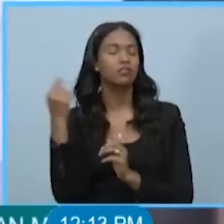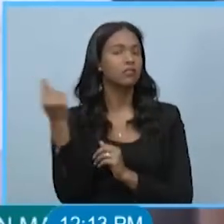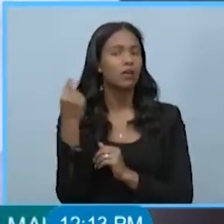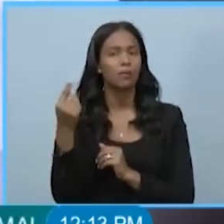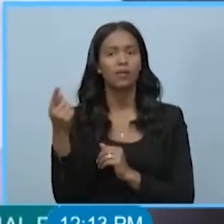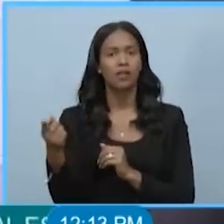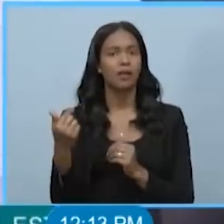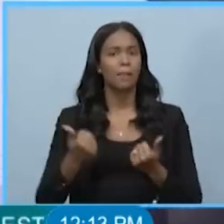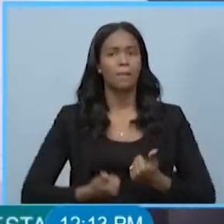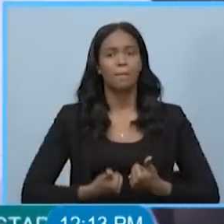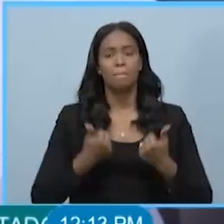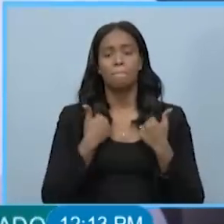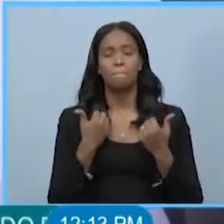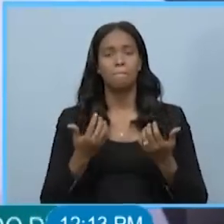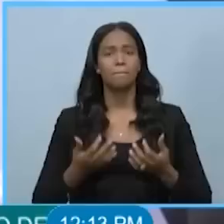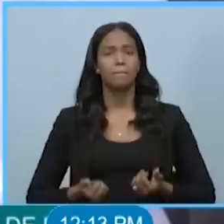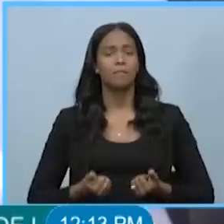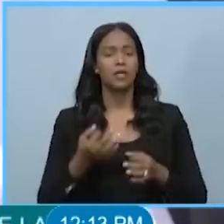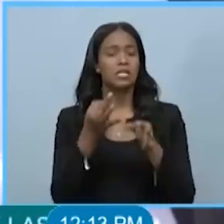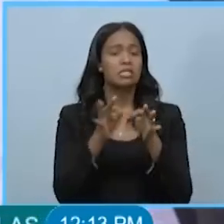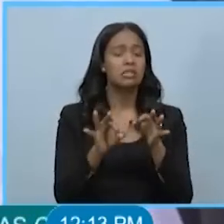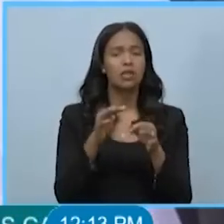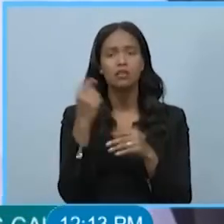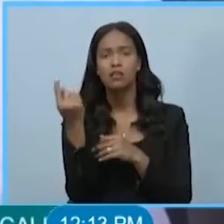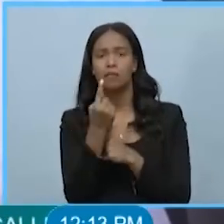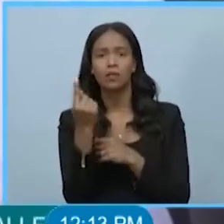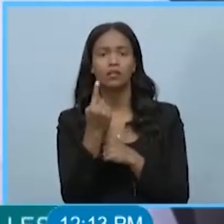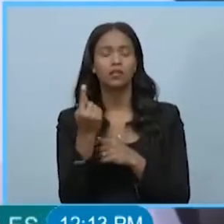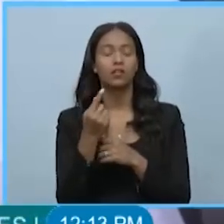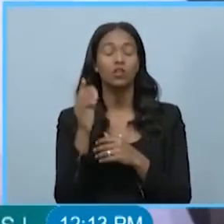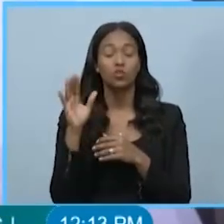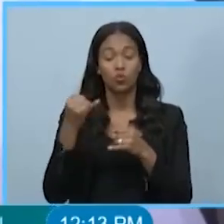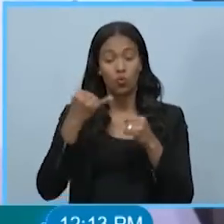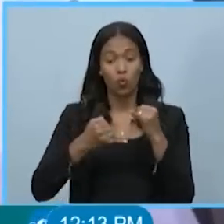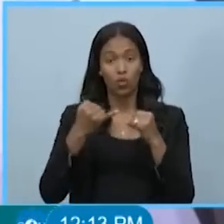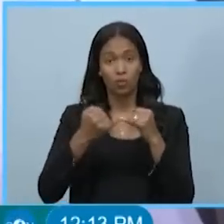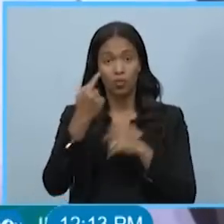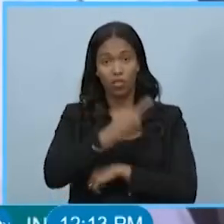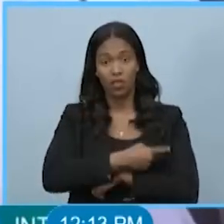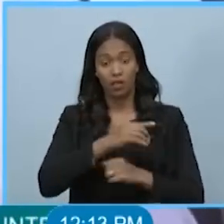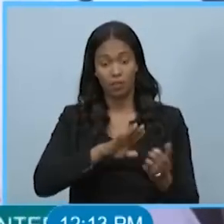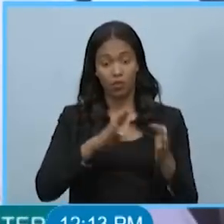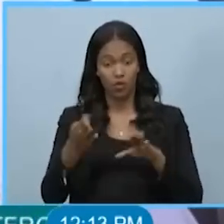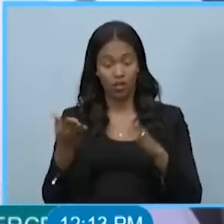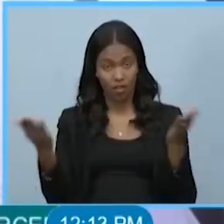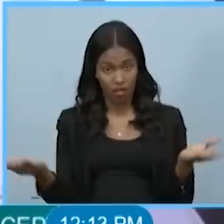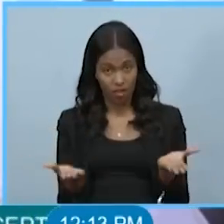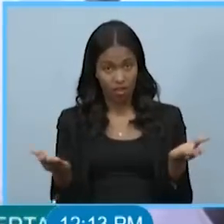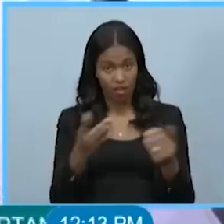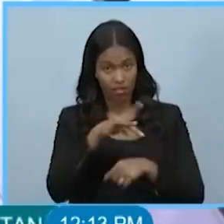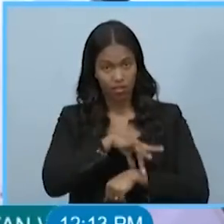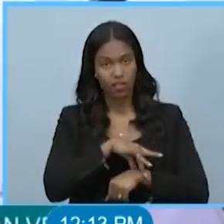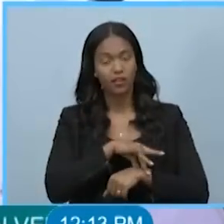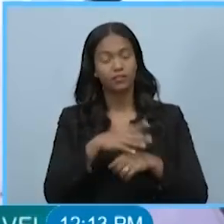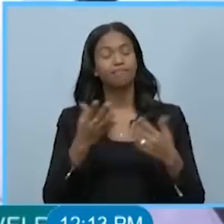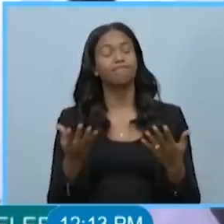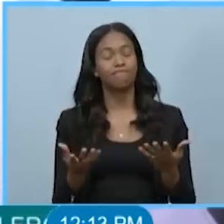vivió una vida así, simple, sencilla, pues que sus últimos días aquí en la tierra, en ese sentido